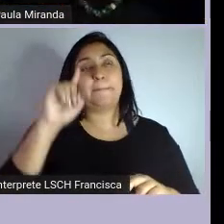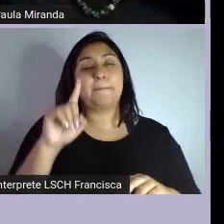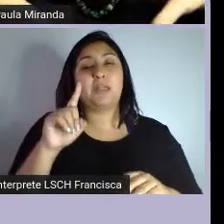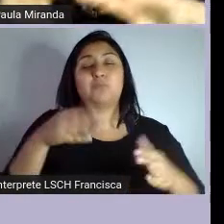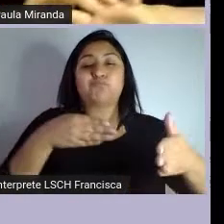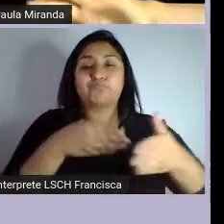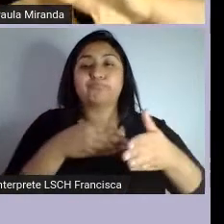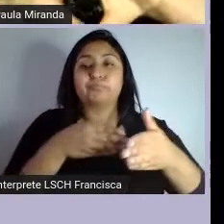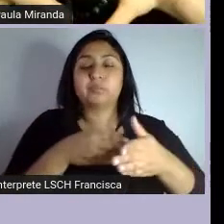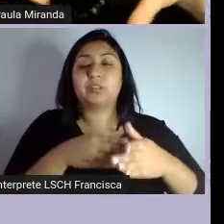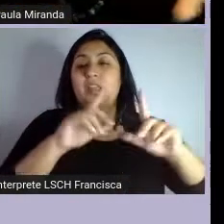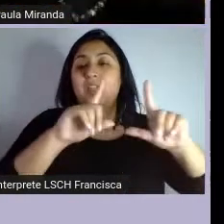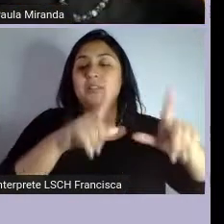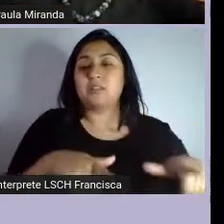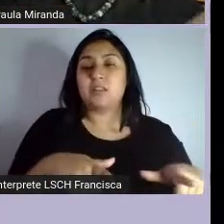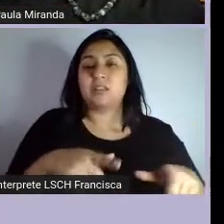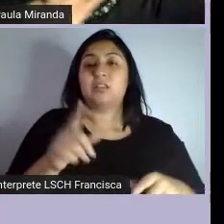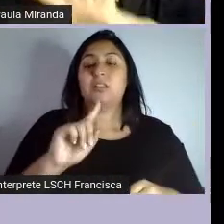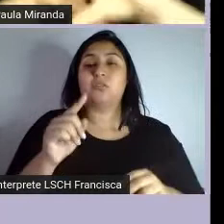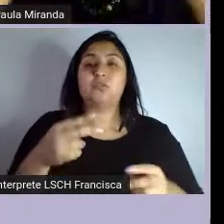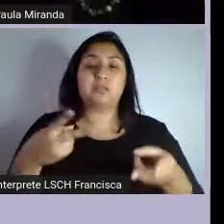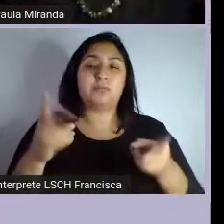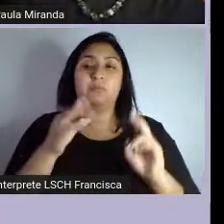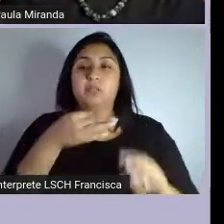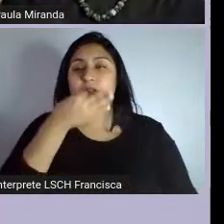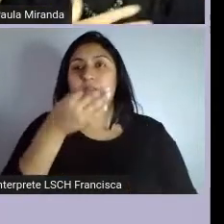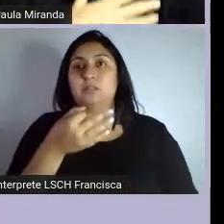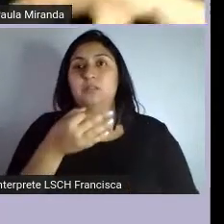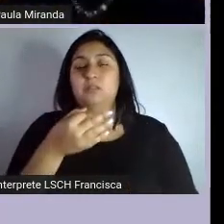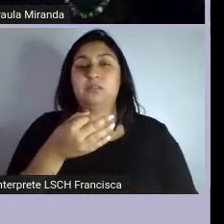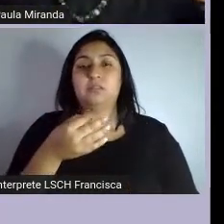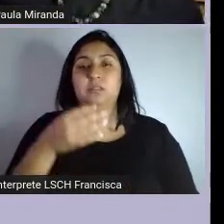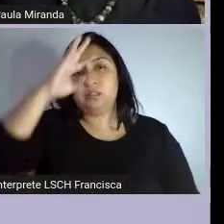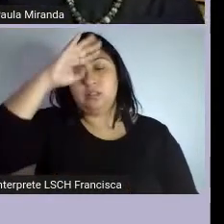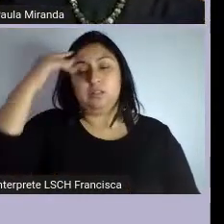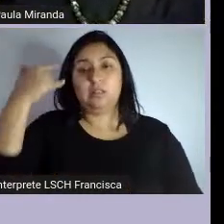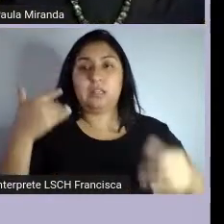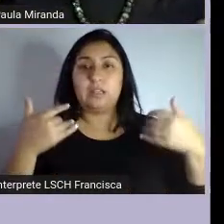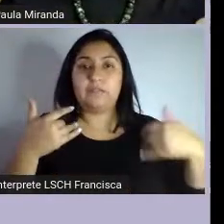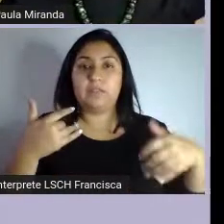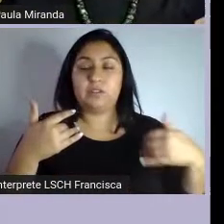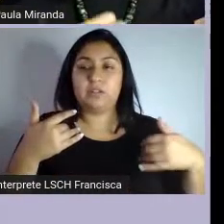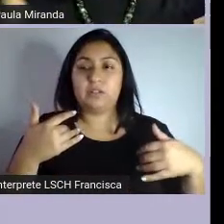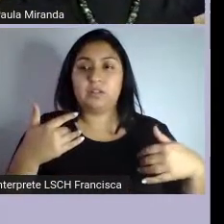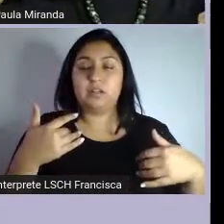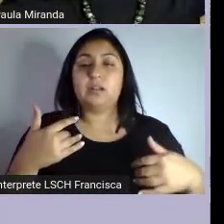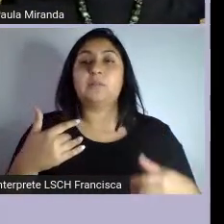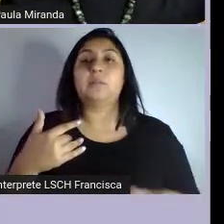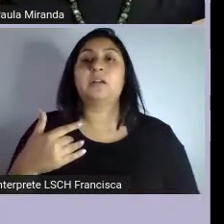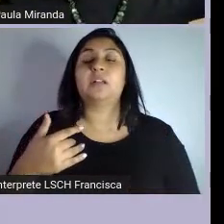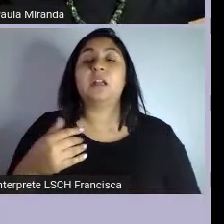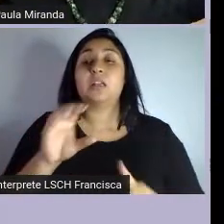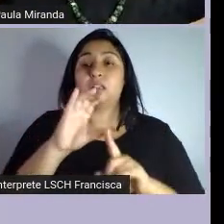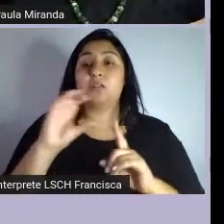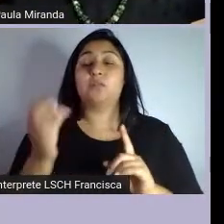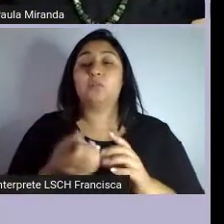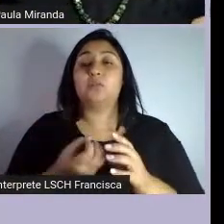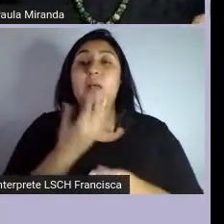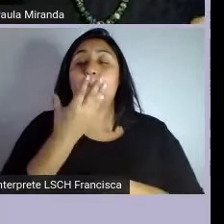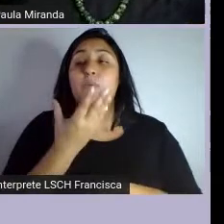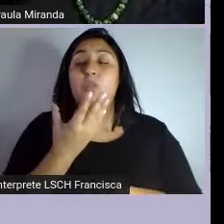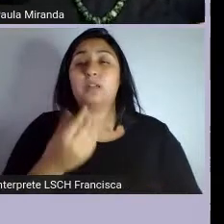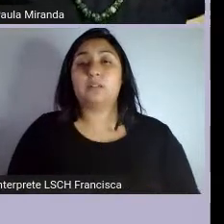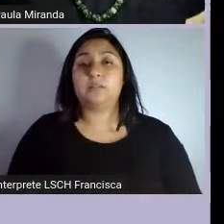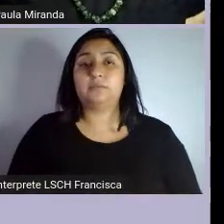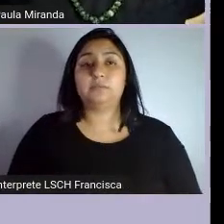se le permitía decir, bueno, Violeta Parra en realidad otros lugares muchísimo más amplios en la cultura moderna. De hecho, hoy día influye a casi